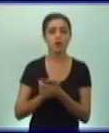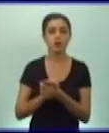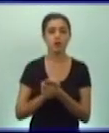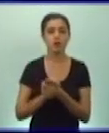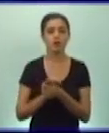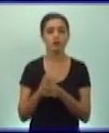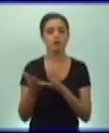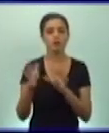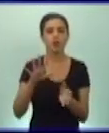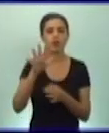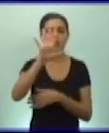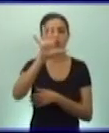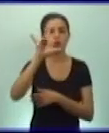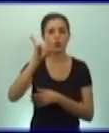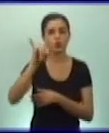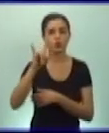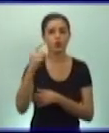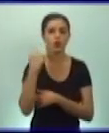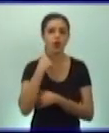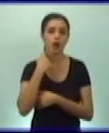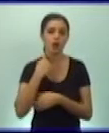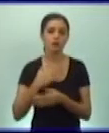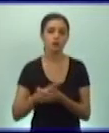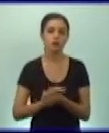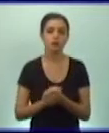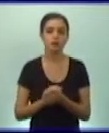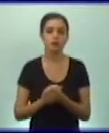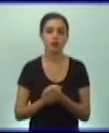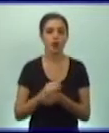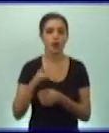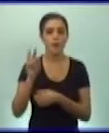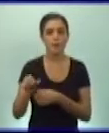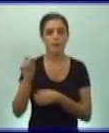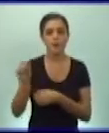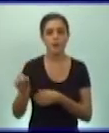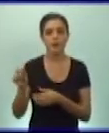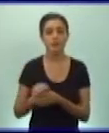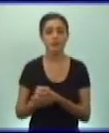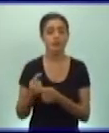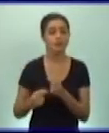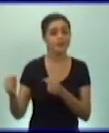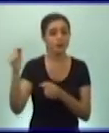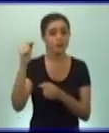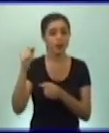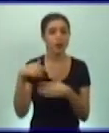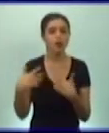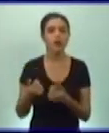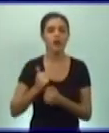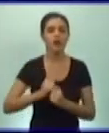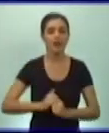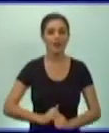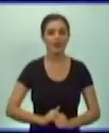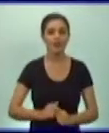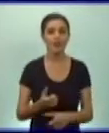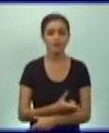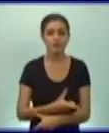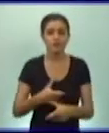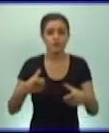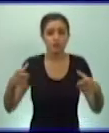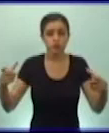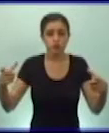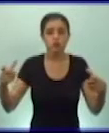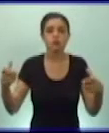45 y 59 años, que fueron las personas, vuelvo a destacar, que nacieron en la etapa de la explosión de natalidad de los